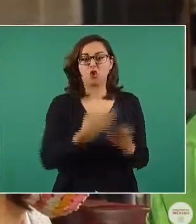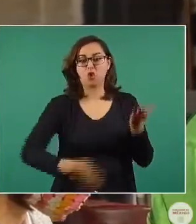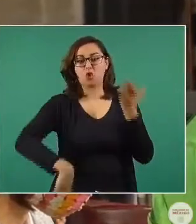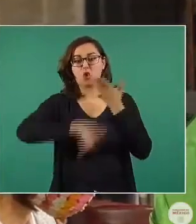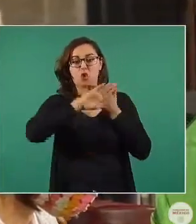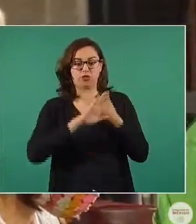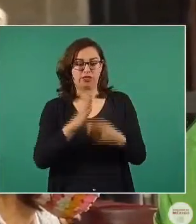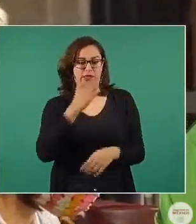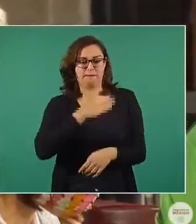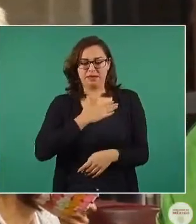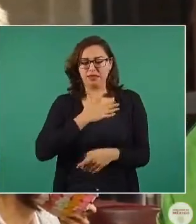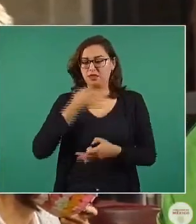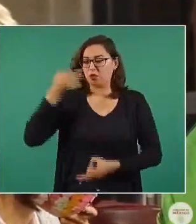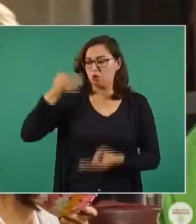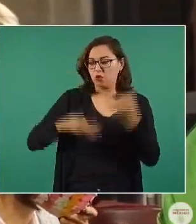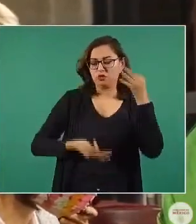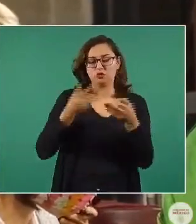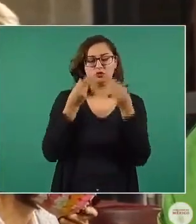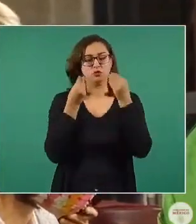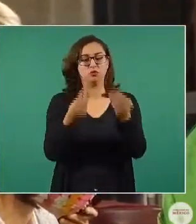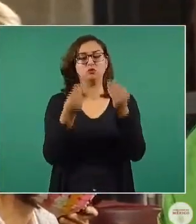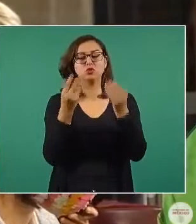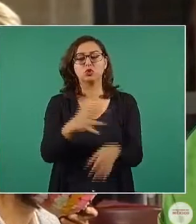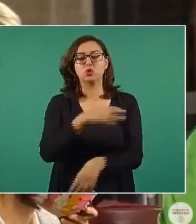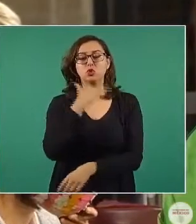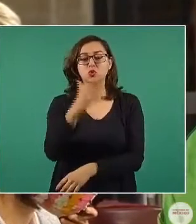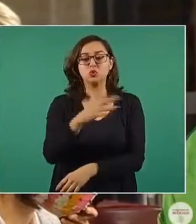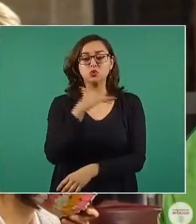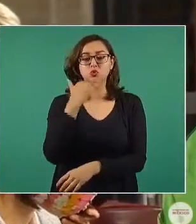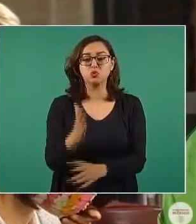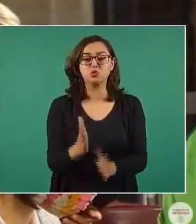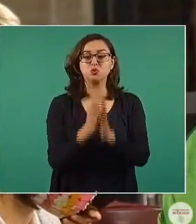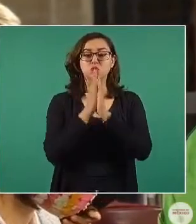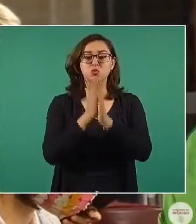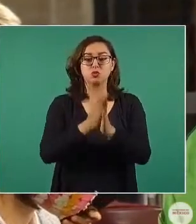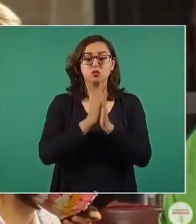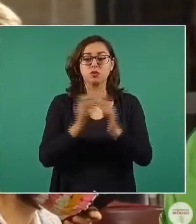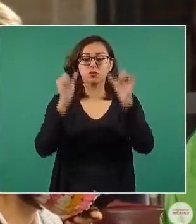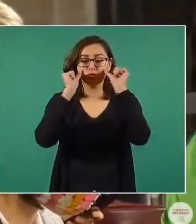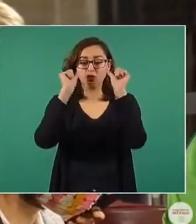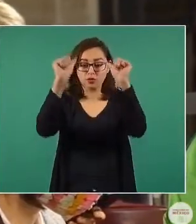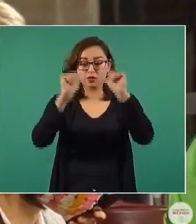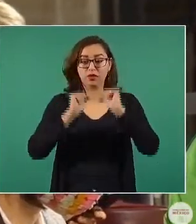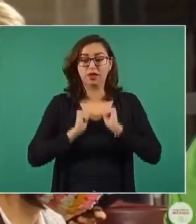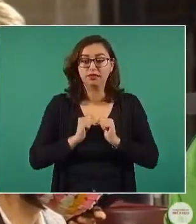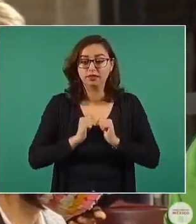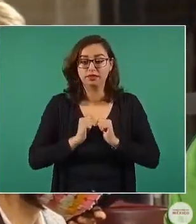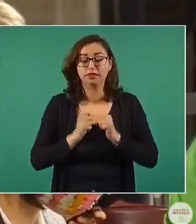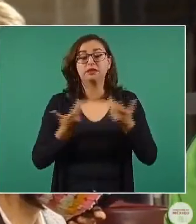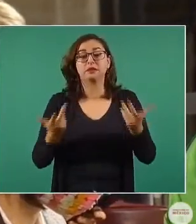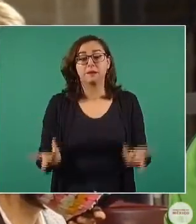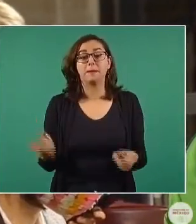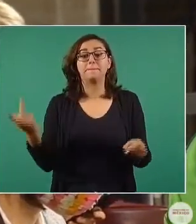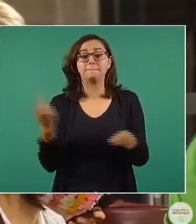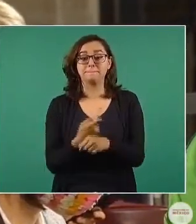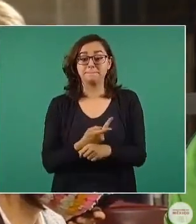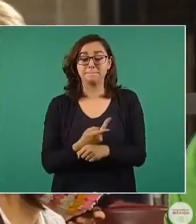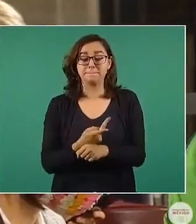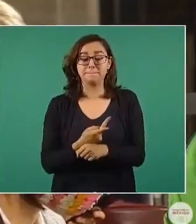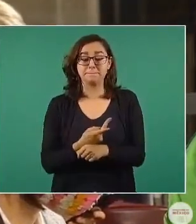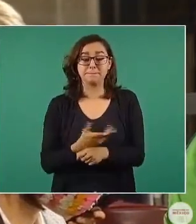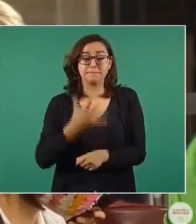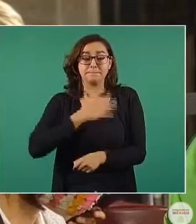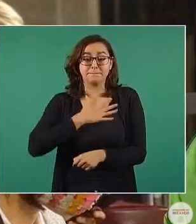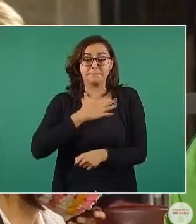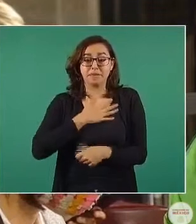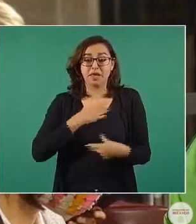este hilo de corrupción. Solo le pido que, por favor, pueda revisar mi asunto jurídico, porque lo que está en juego son las vidas